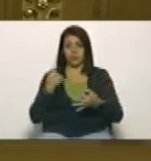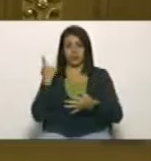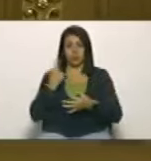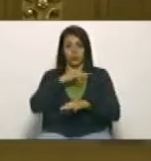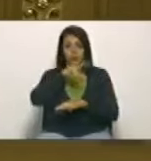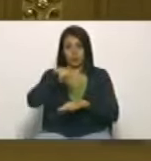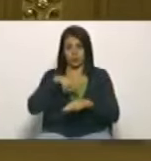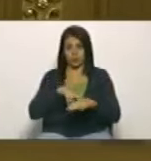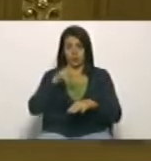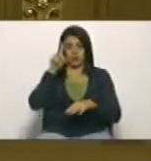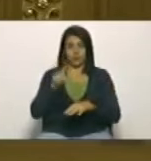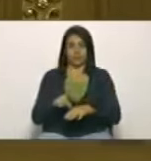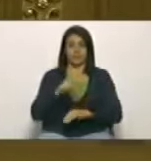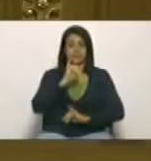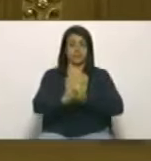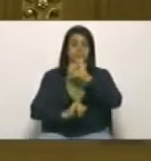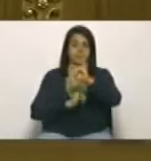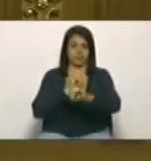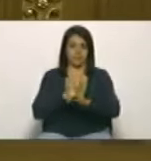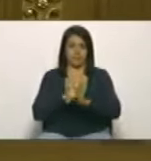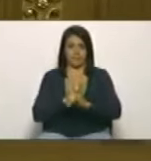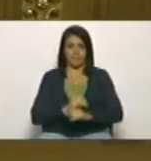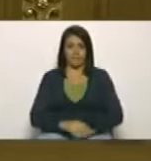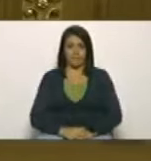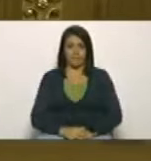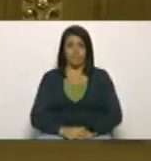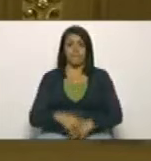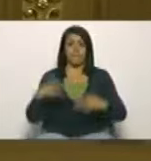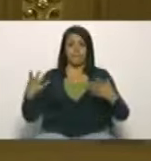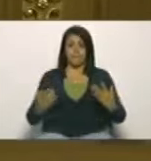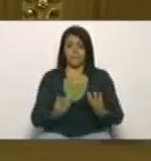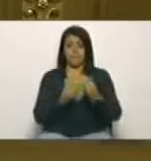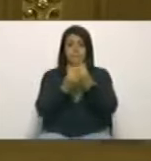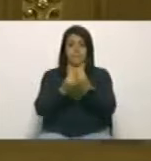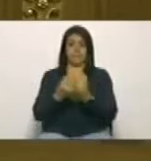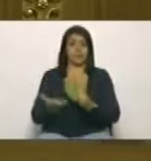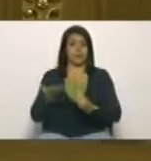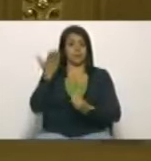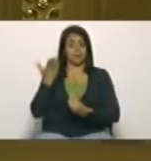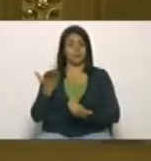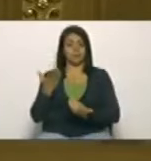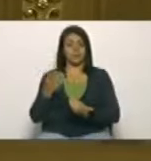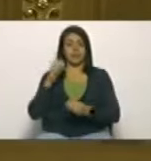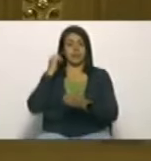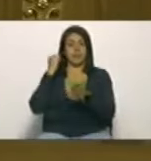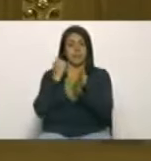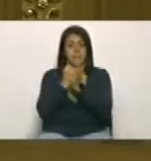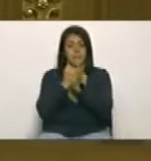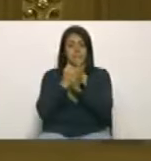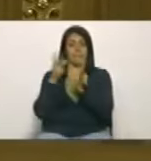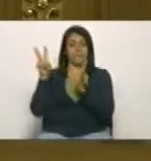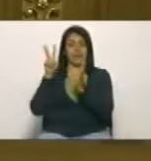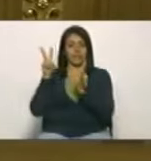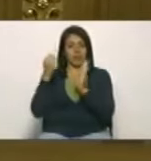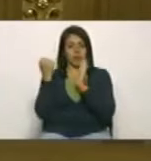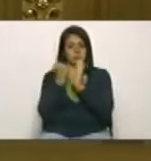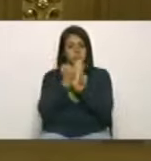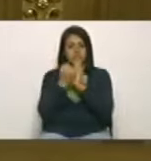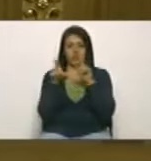nivel nacional, sino a nivel internacional. Llevar en alto la marca país que es Venezuela.